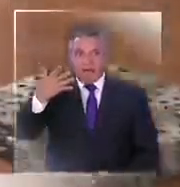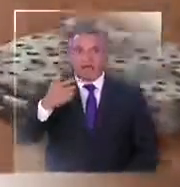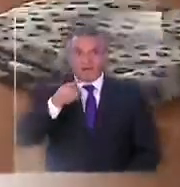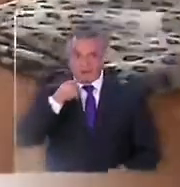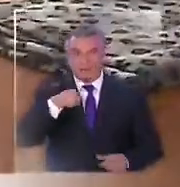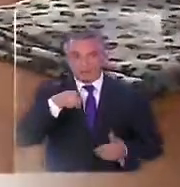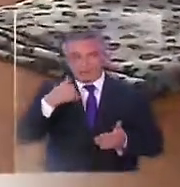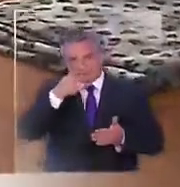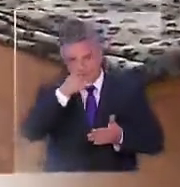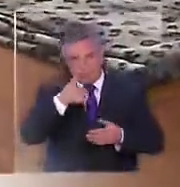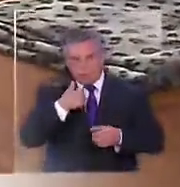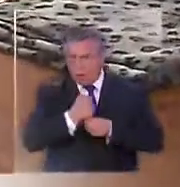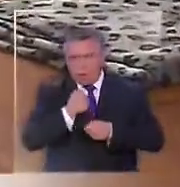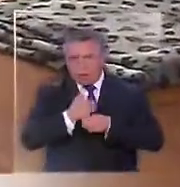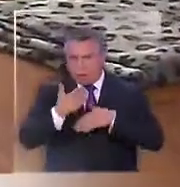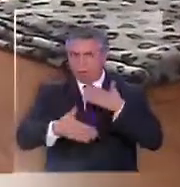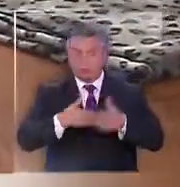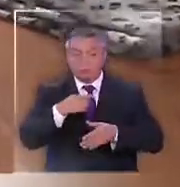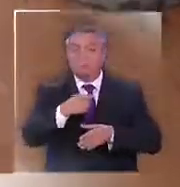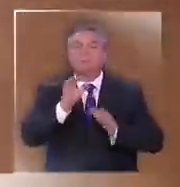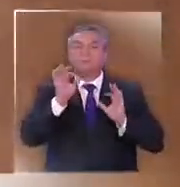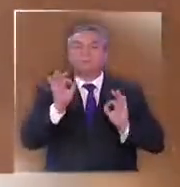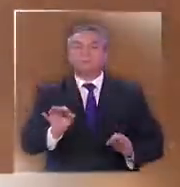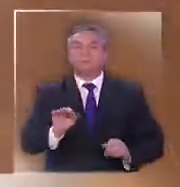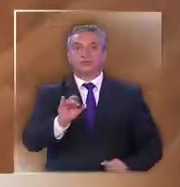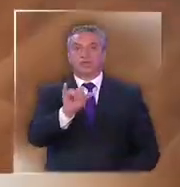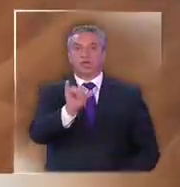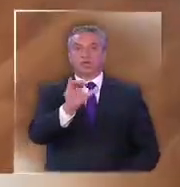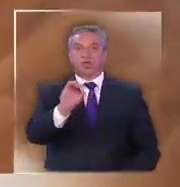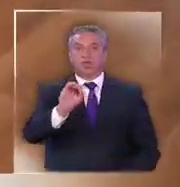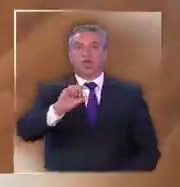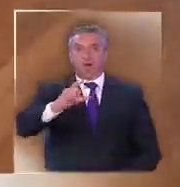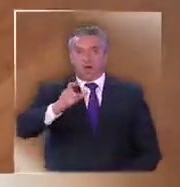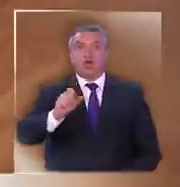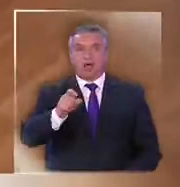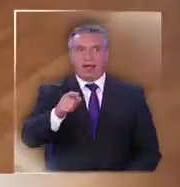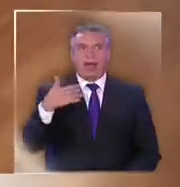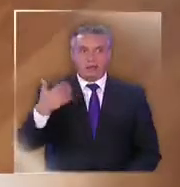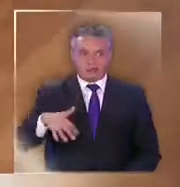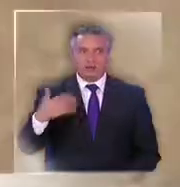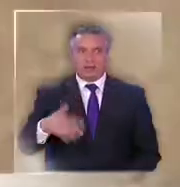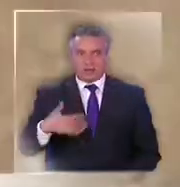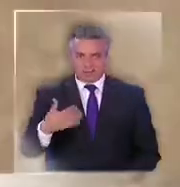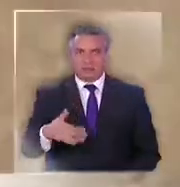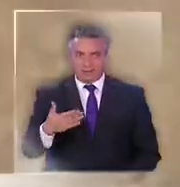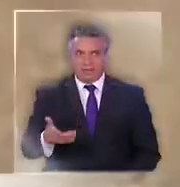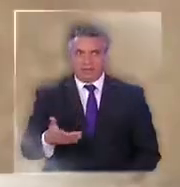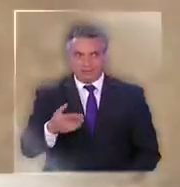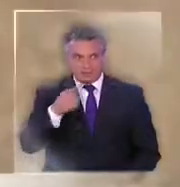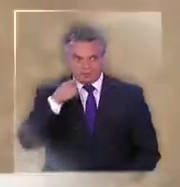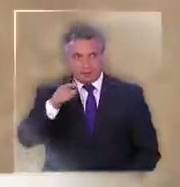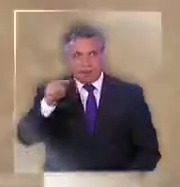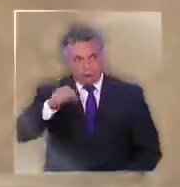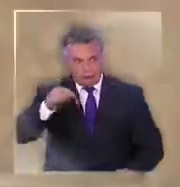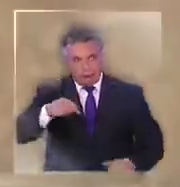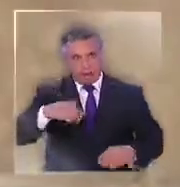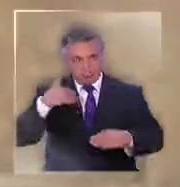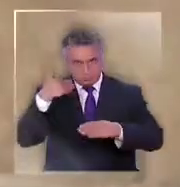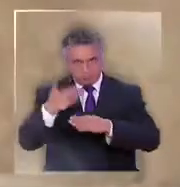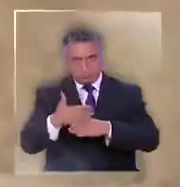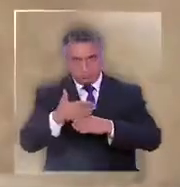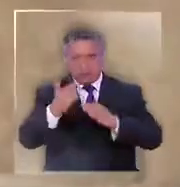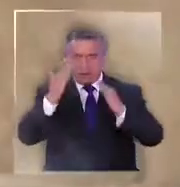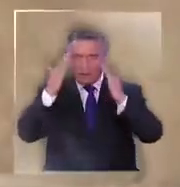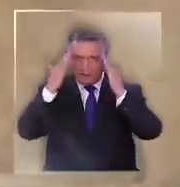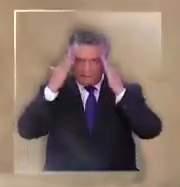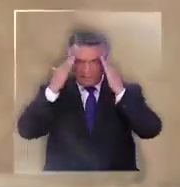nuestros tiempos. Y ahí el yoga tiene algo que decir. Deepak Chopra dice, lleguemos a tener mente